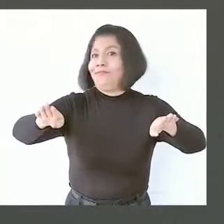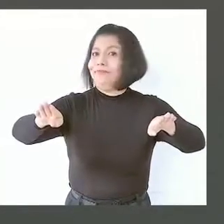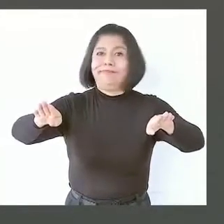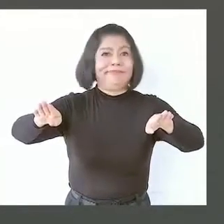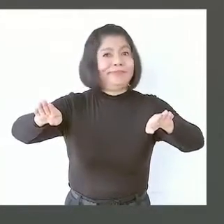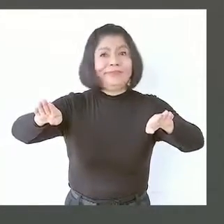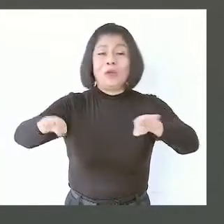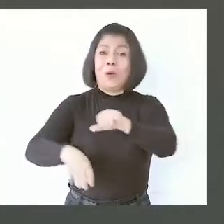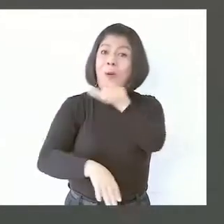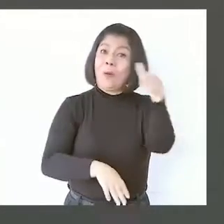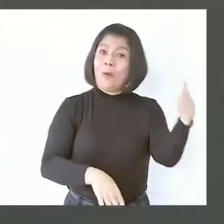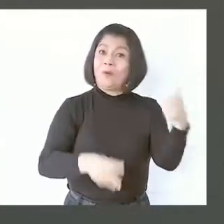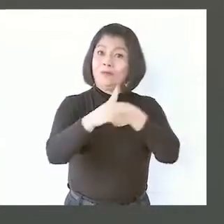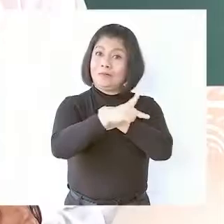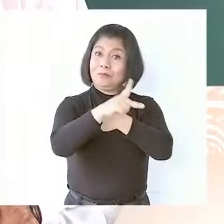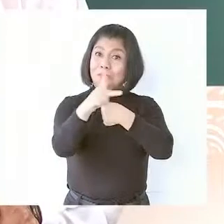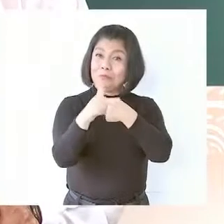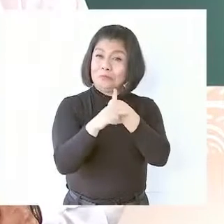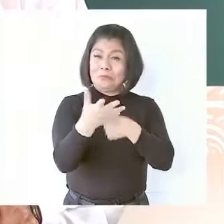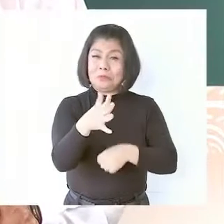una sola dosis